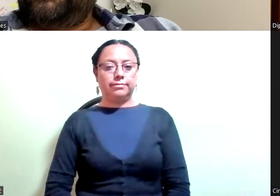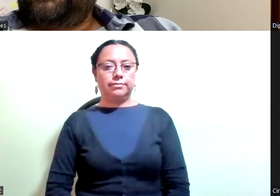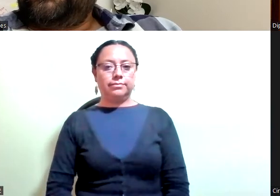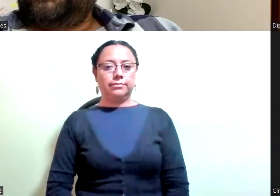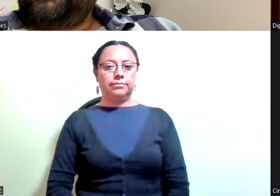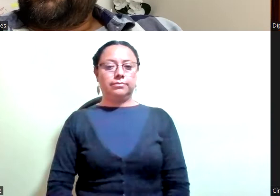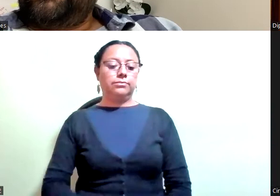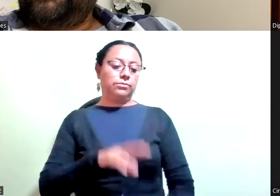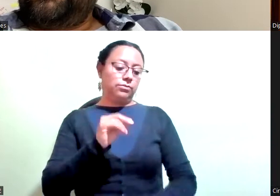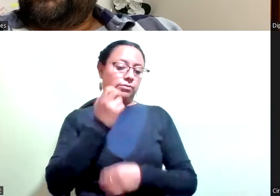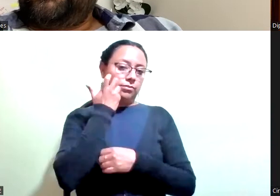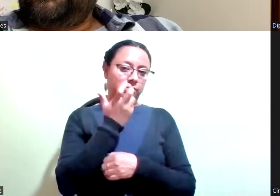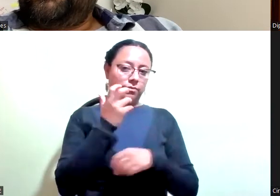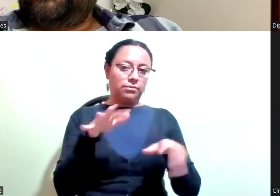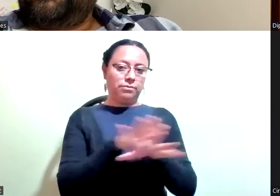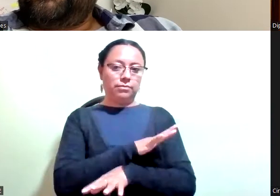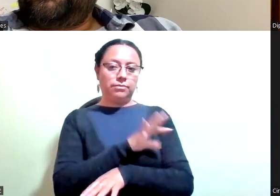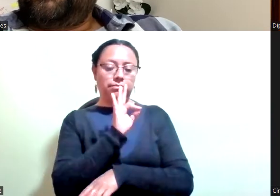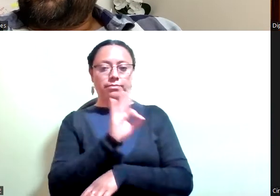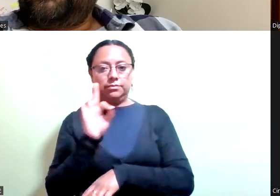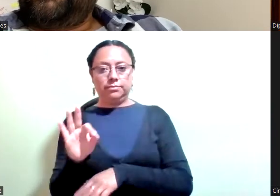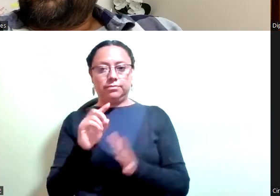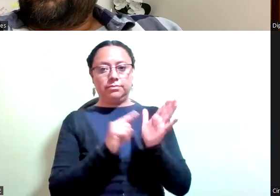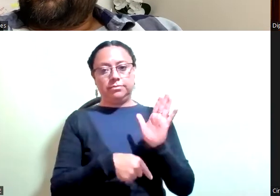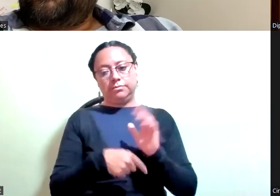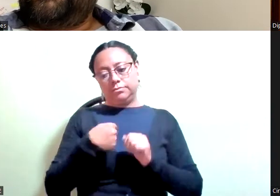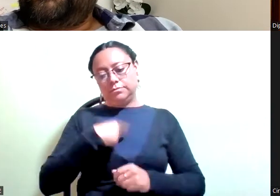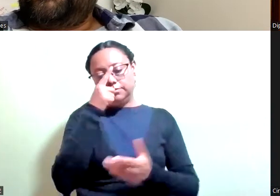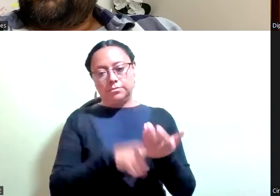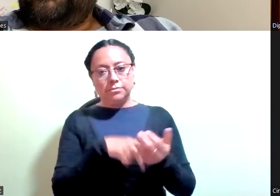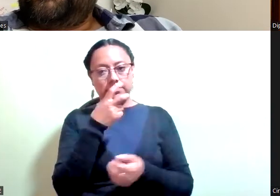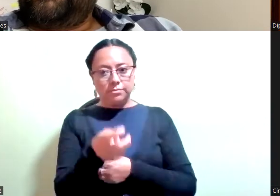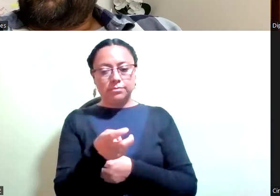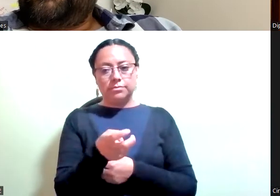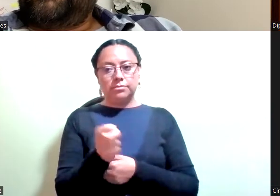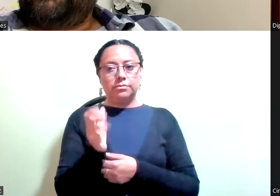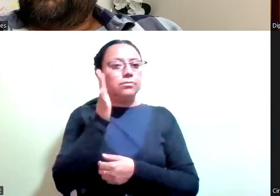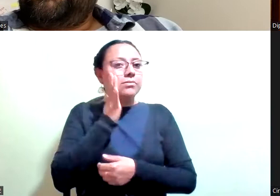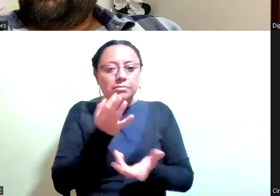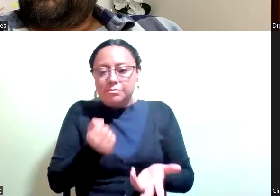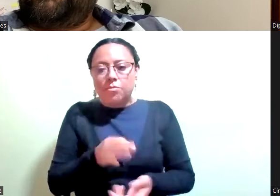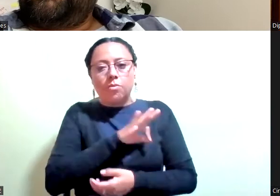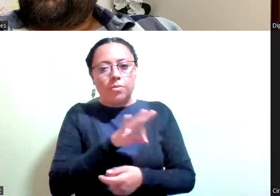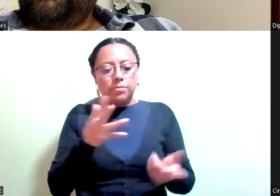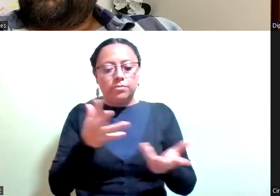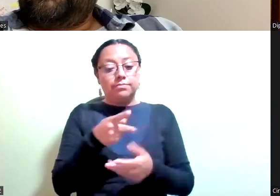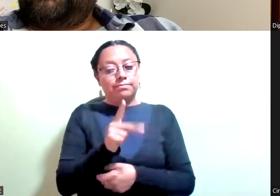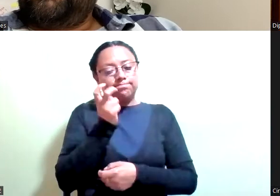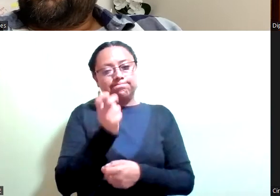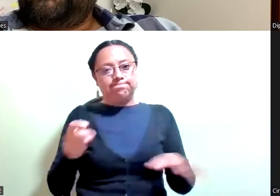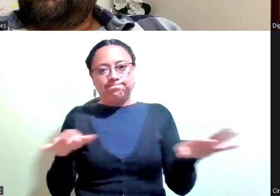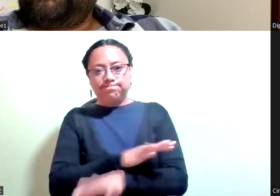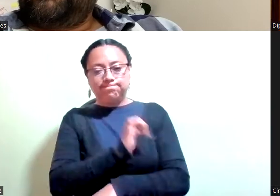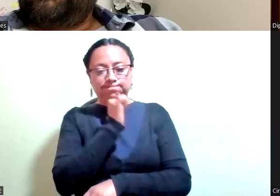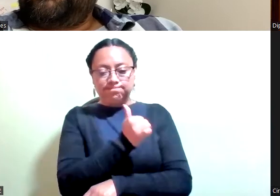una coma, las fechas que están mal, por amor de Dios, creo que es lo mínimo que podríamos hacer. Ya si no le quieren cambiar el fondo, pues